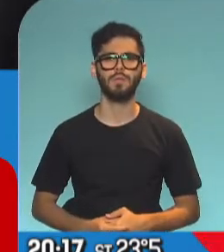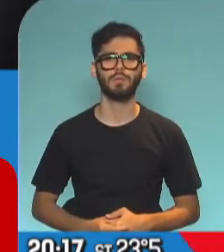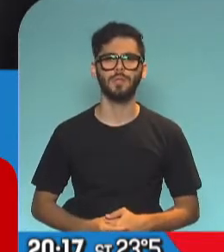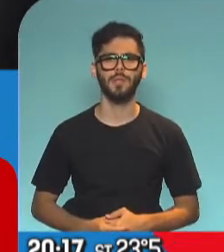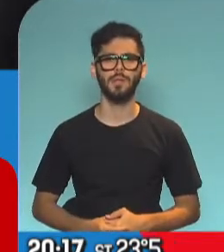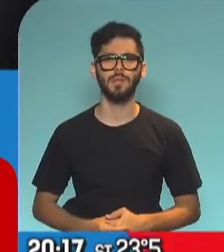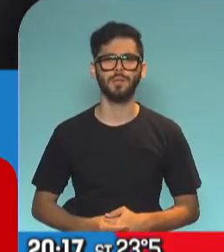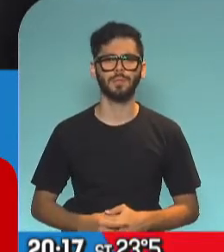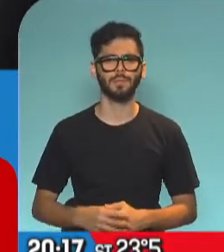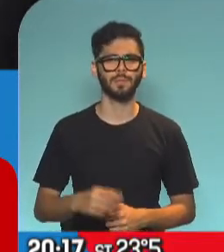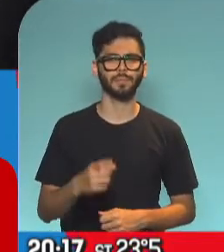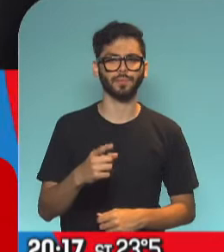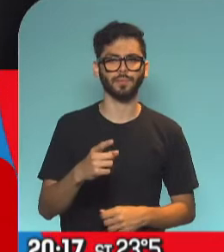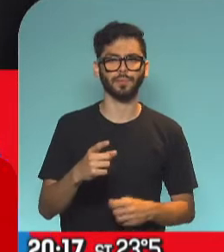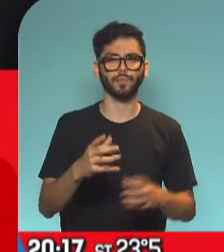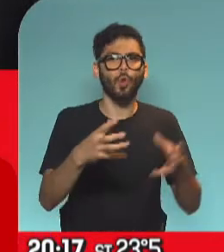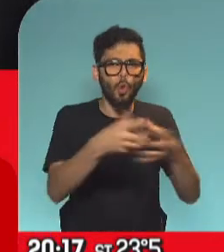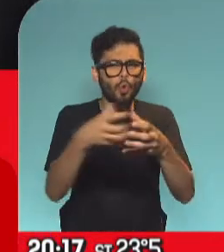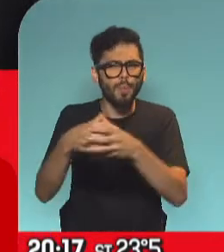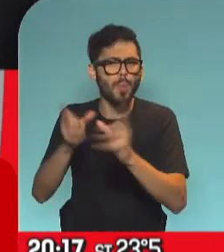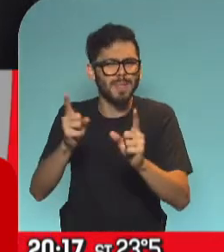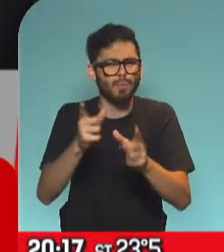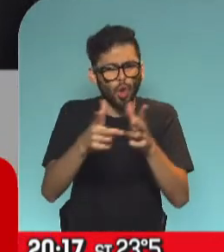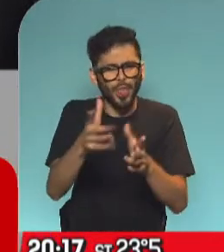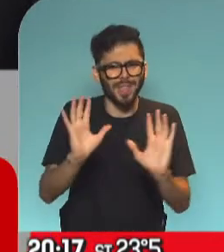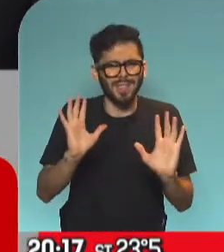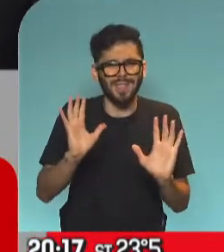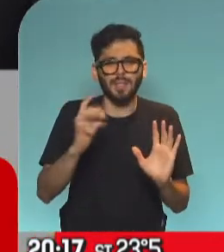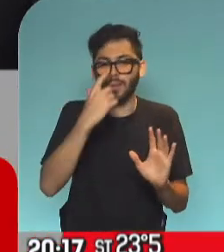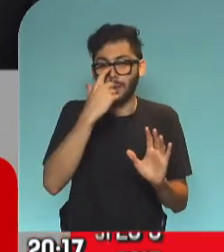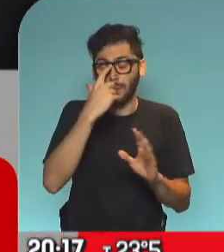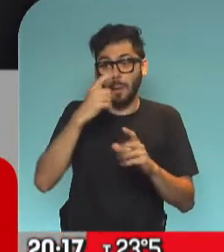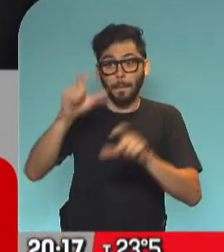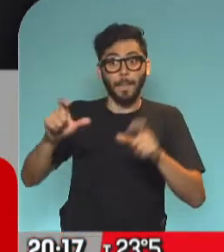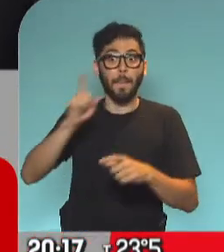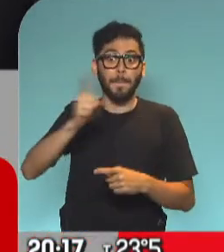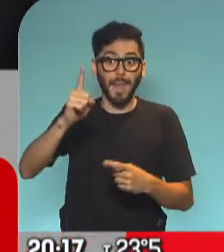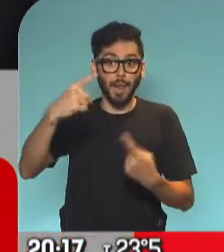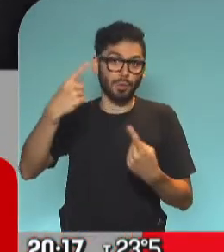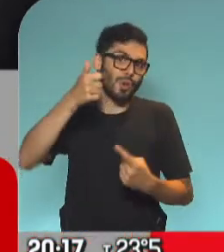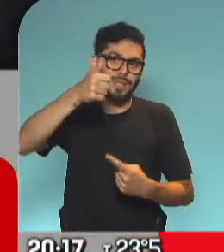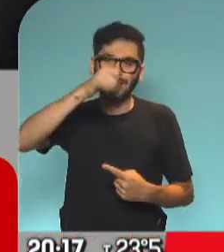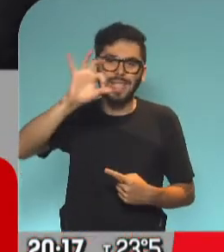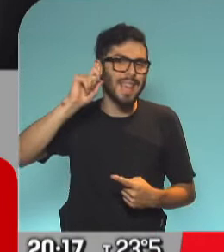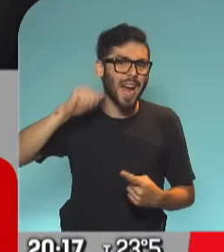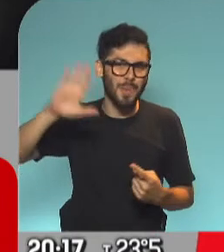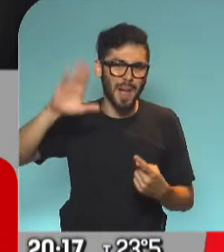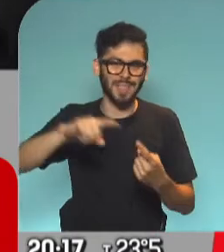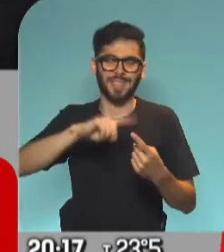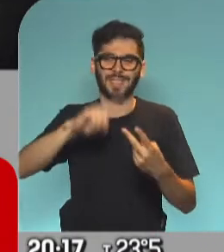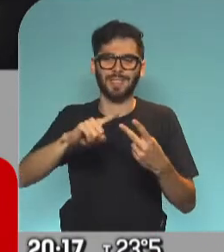Bueno, los grupos es lo que acabo de definir. Pues, población de riesgo, mayores de 60 años, esenciales,